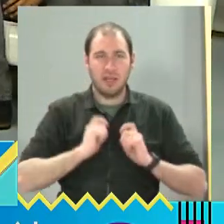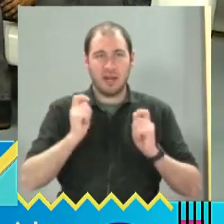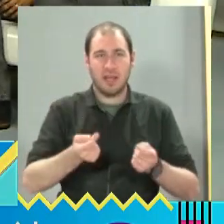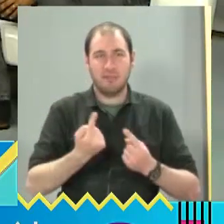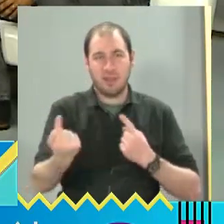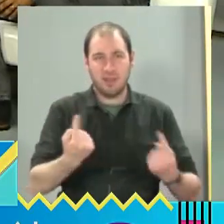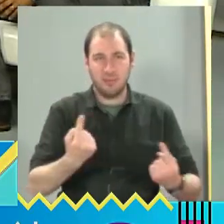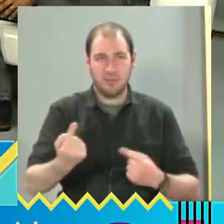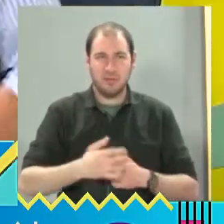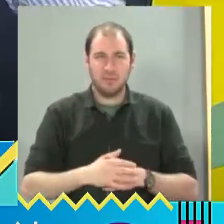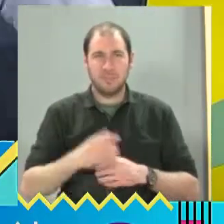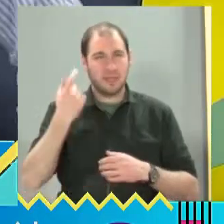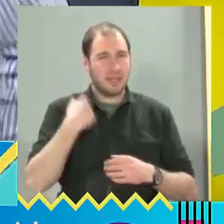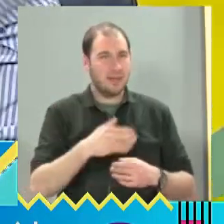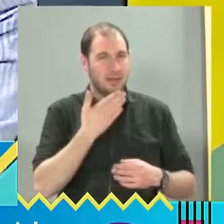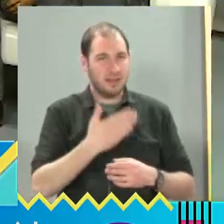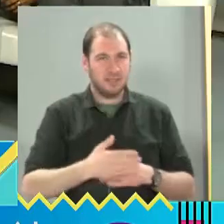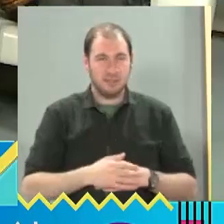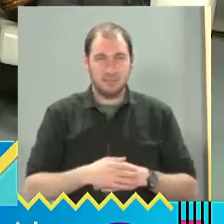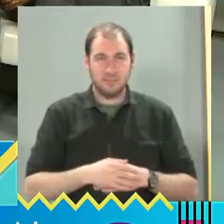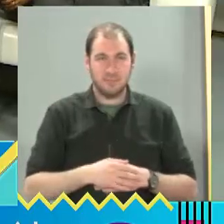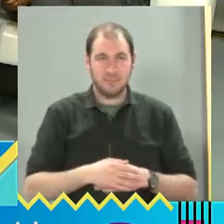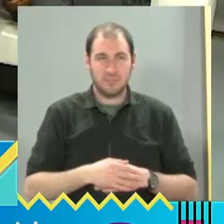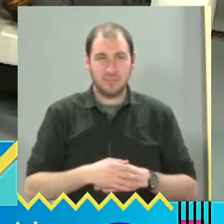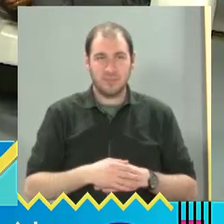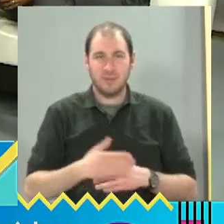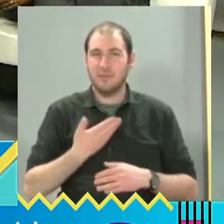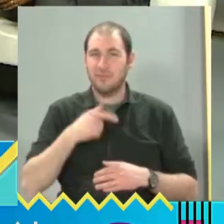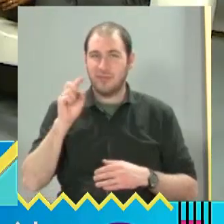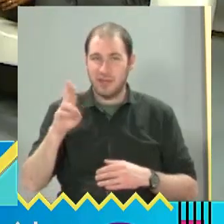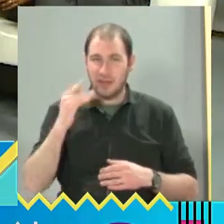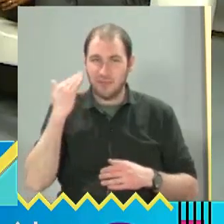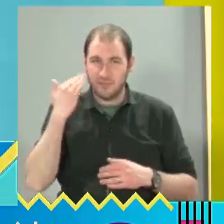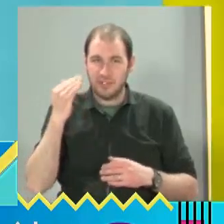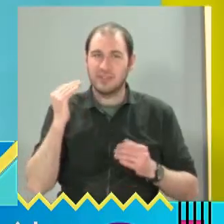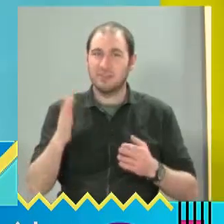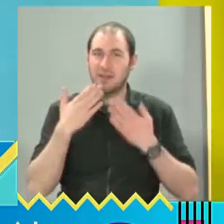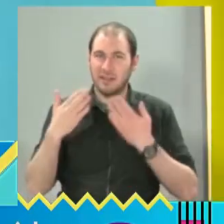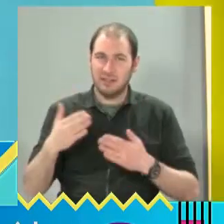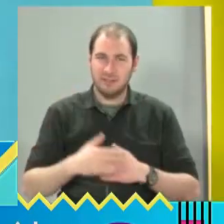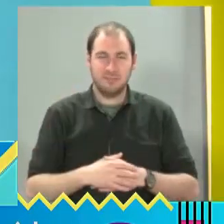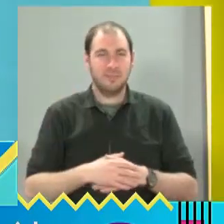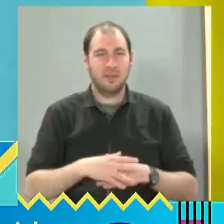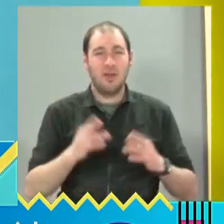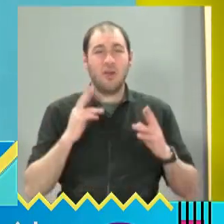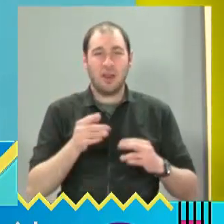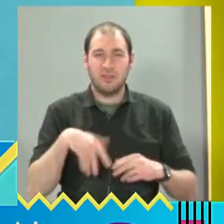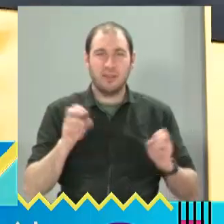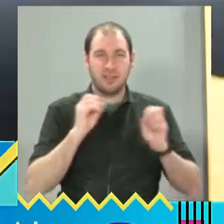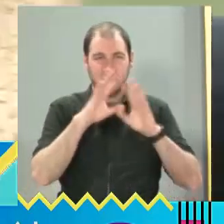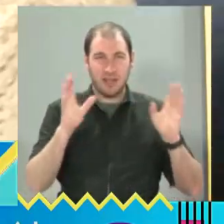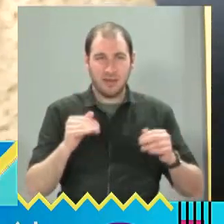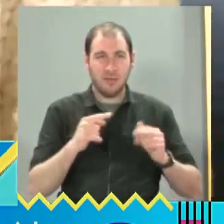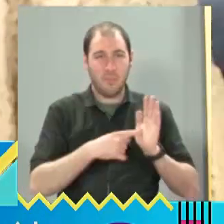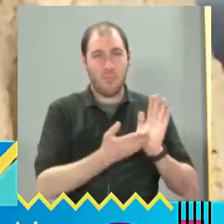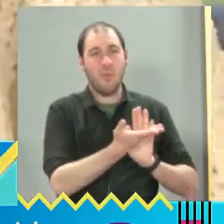quería regalar un ejemplar a cada una. Bueno, Caro, muchísimas gracias. Fer. Muchas gracias, Eva. Espero que lo Ahí encuentren lo claro. mostramos, lo